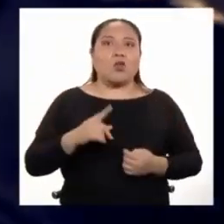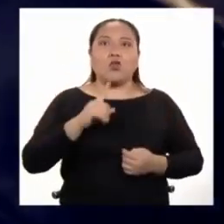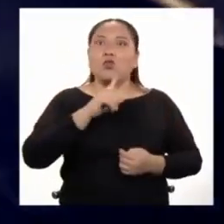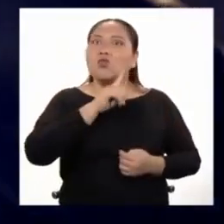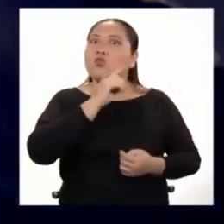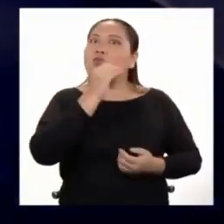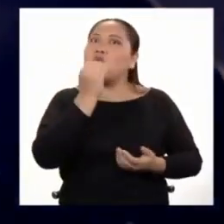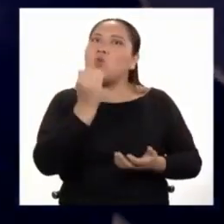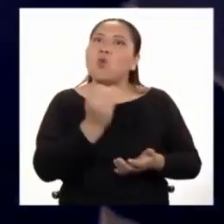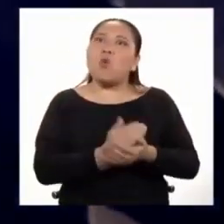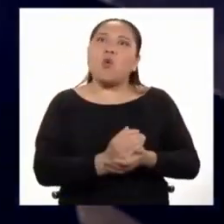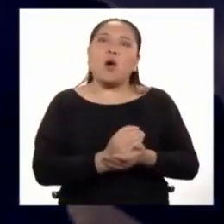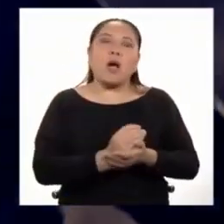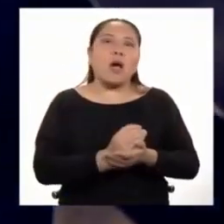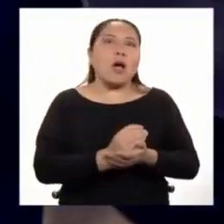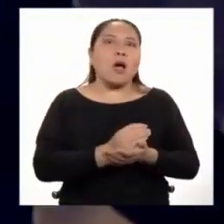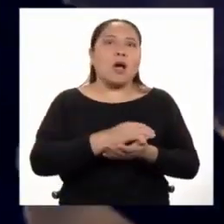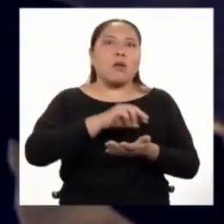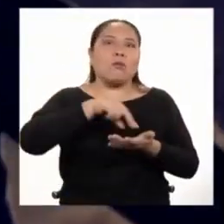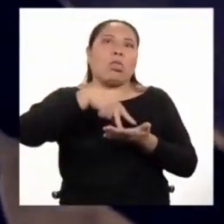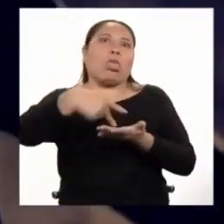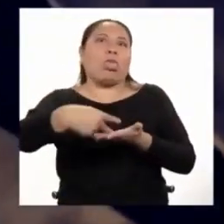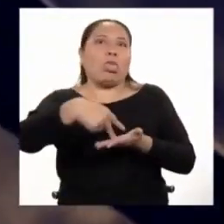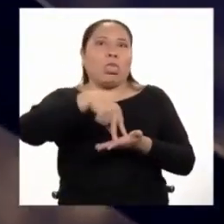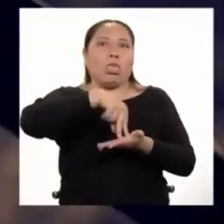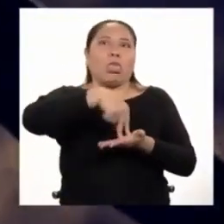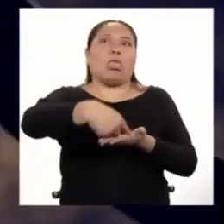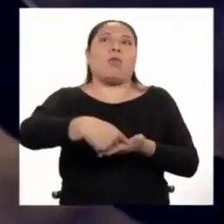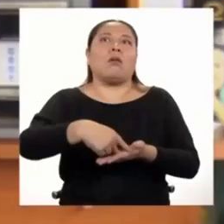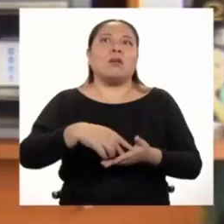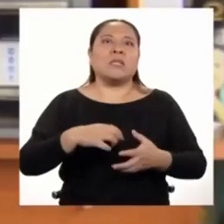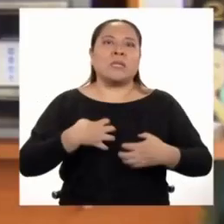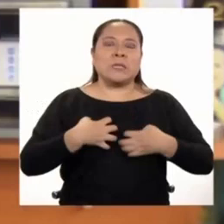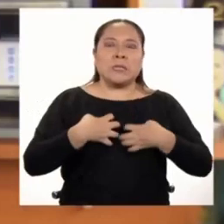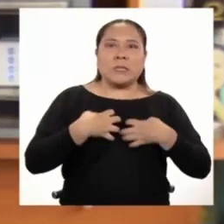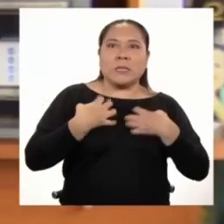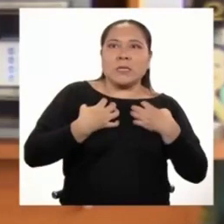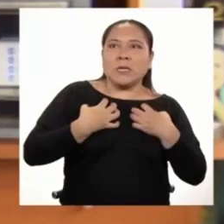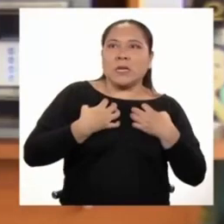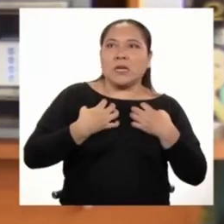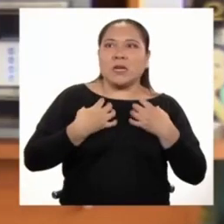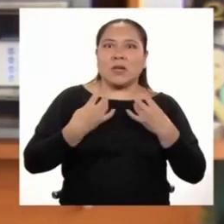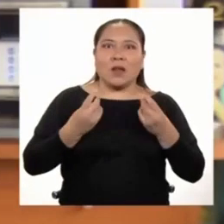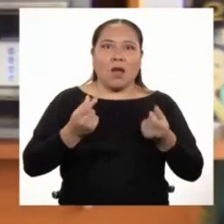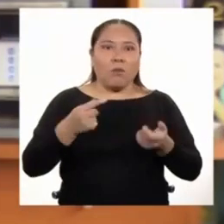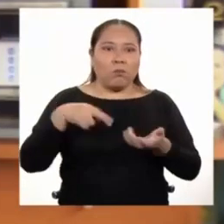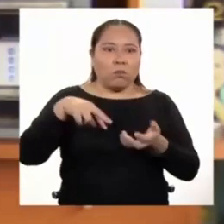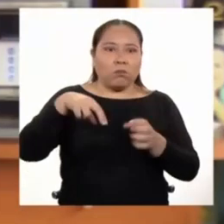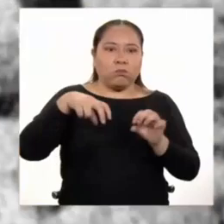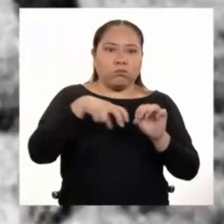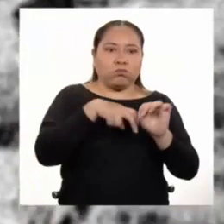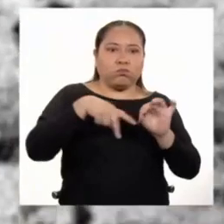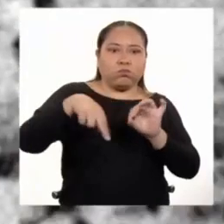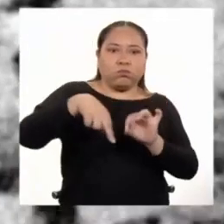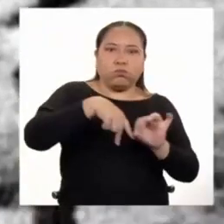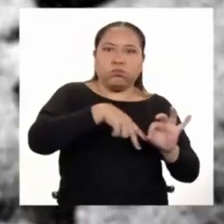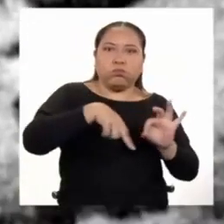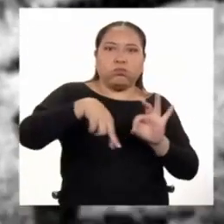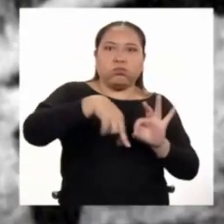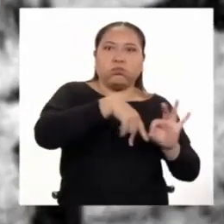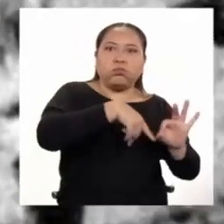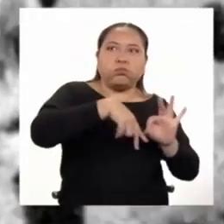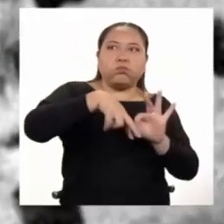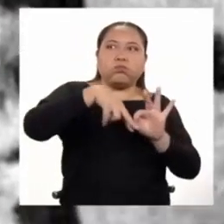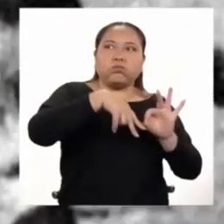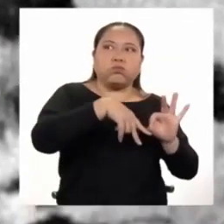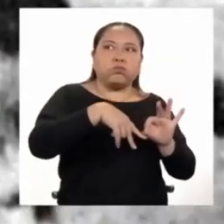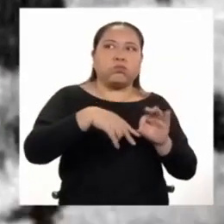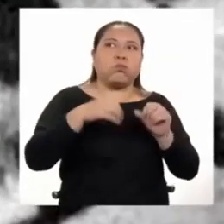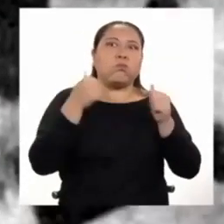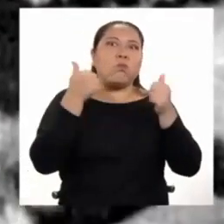caía, parecía un muñeco porfiado, ¿no? Era explosivo, tenía un drible endemoniado.